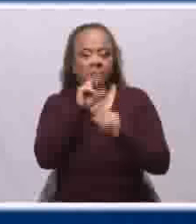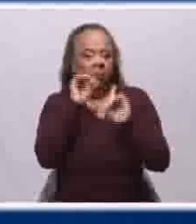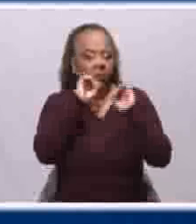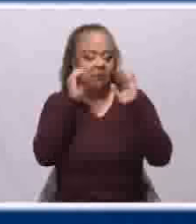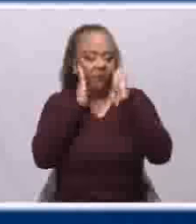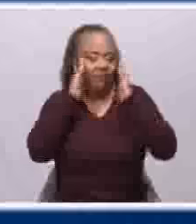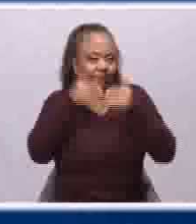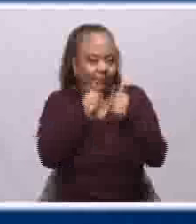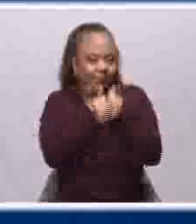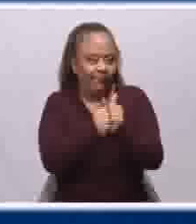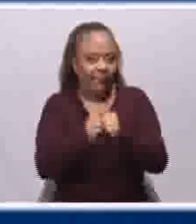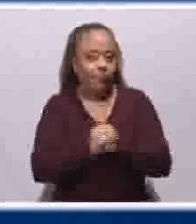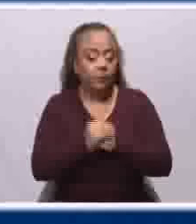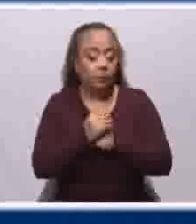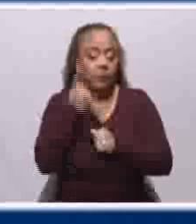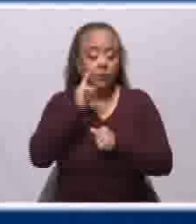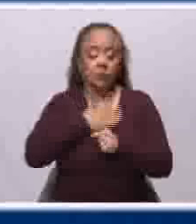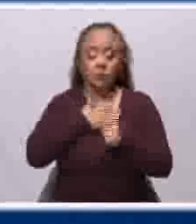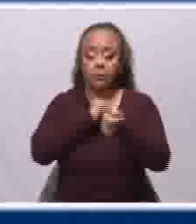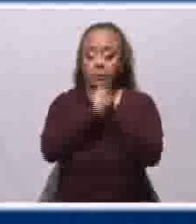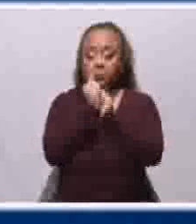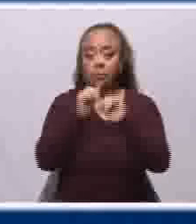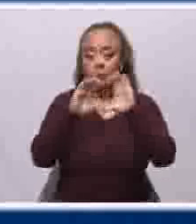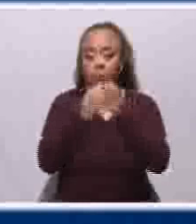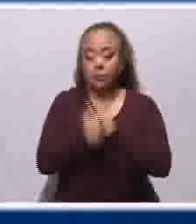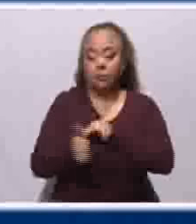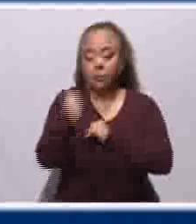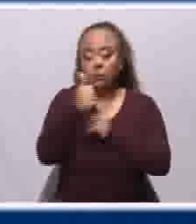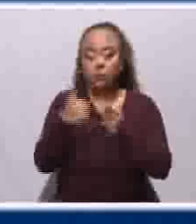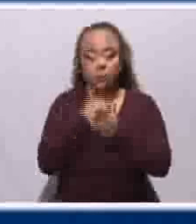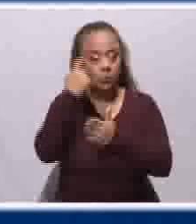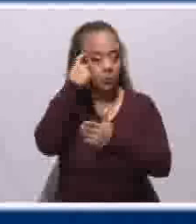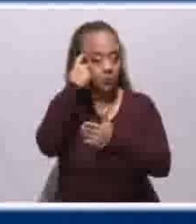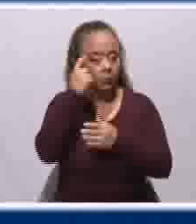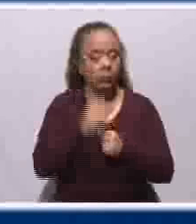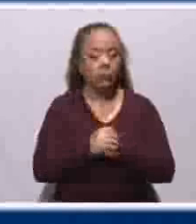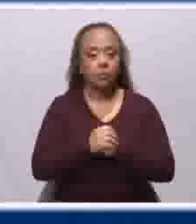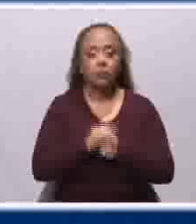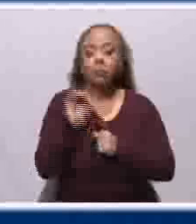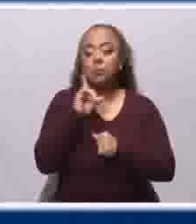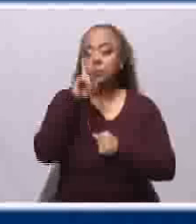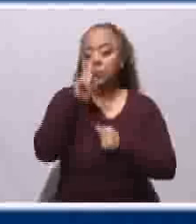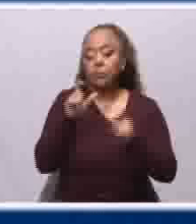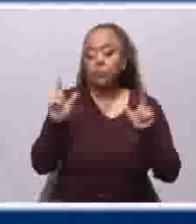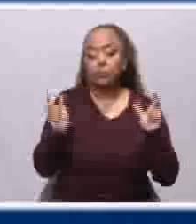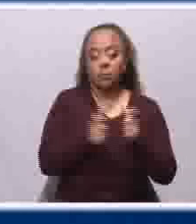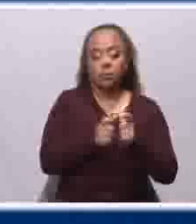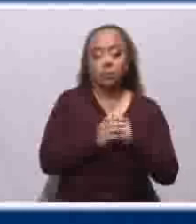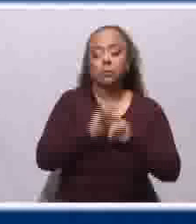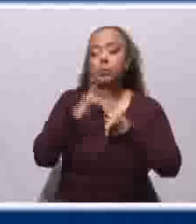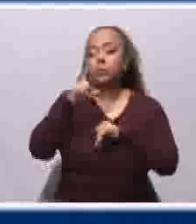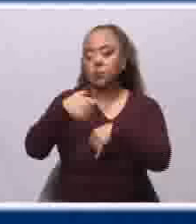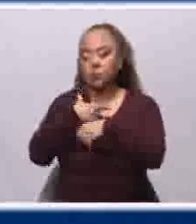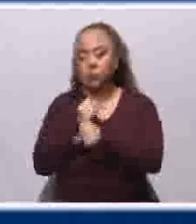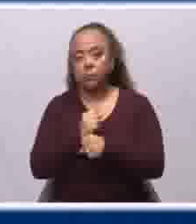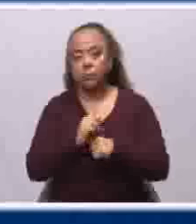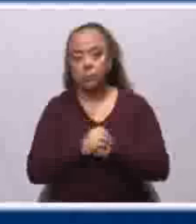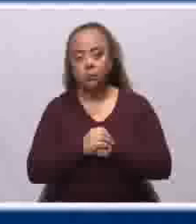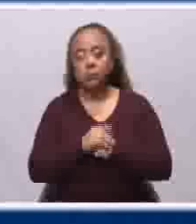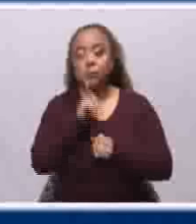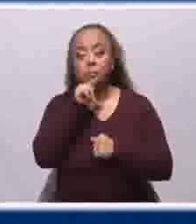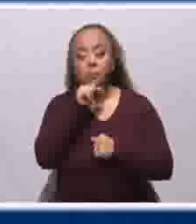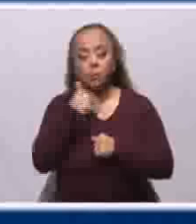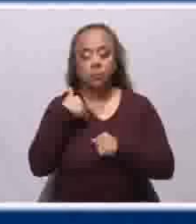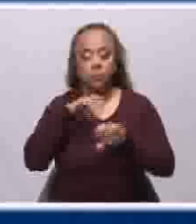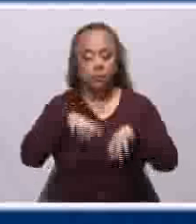y yo insisto para mí desde el cambio de comité ejecutivo ya viene una nueva mentalidad de A dónde hay que recortar De qué se tiene que hacer de quién